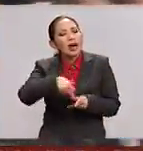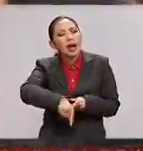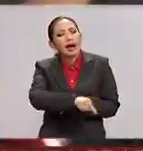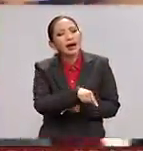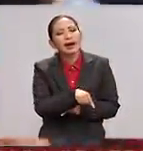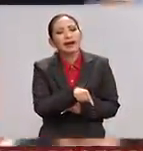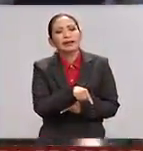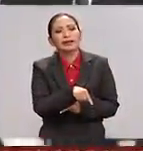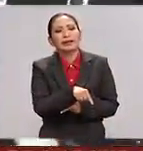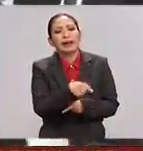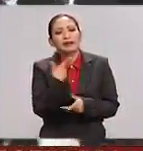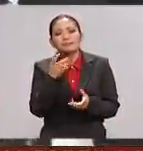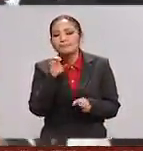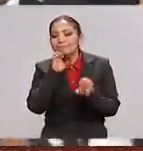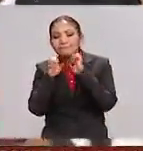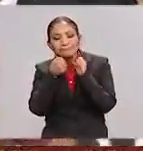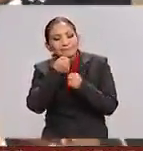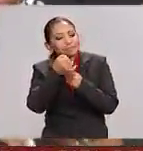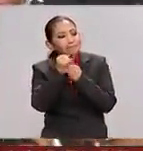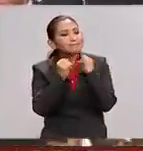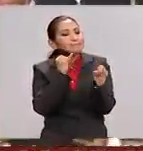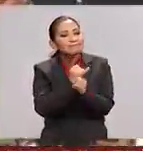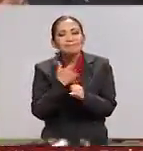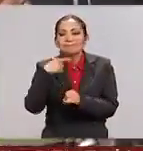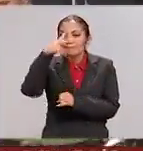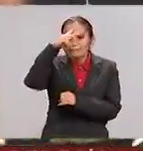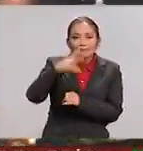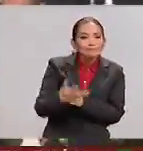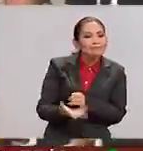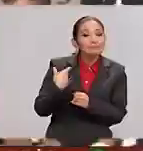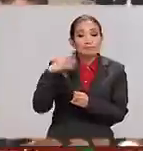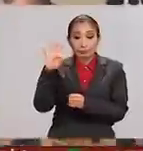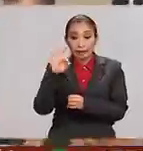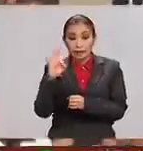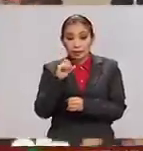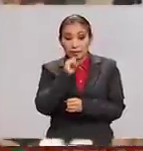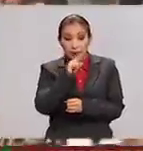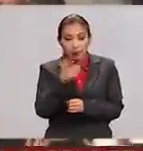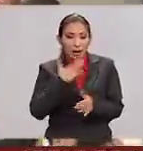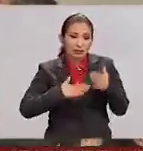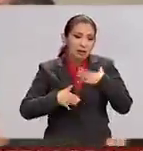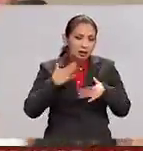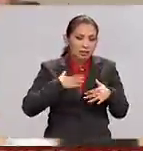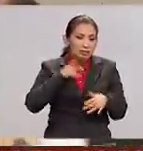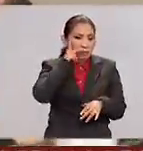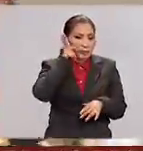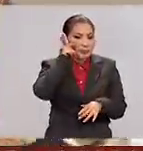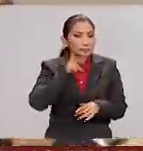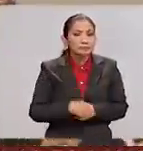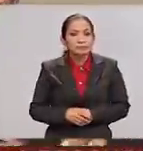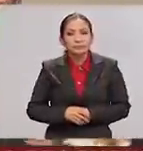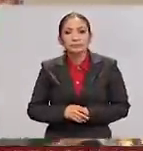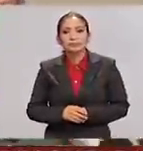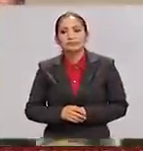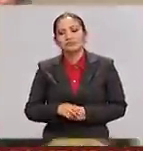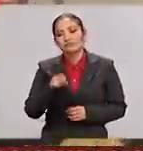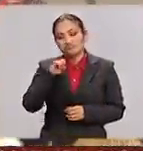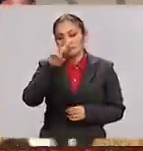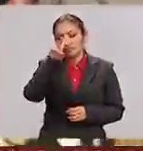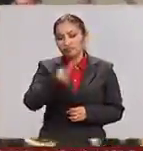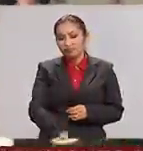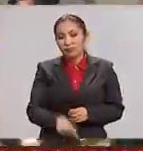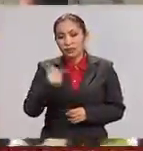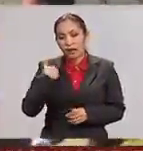fuente de periodistas internacionales, nacionales? Quizá fue un poco también el cansancio ya del Papa, ¿no? Sí.